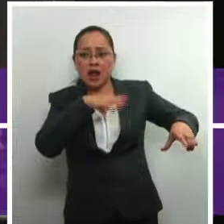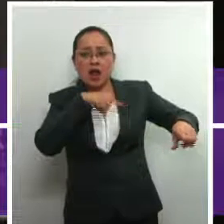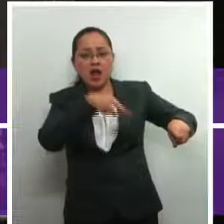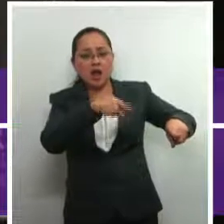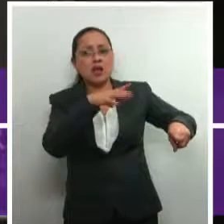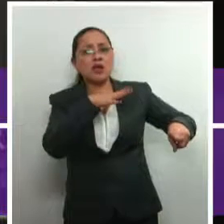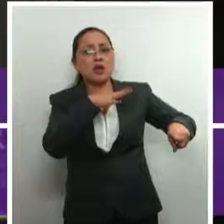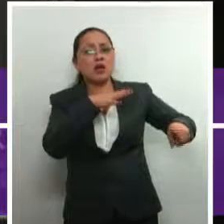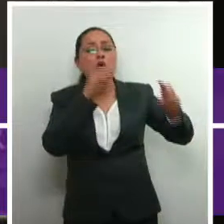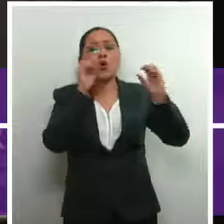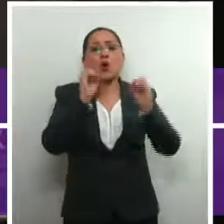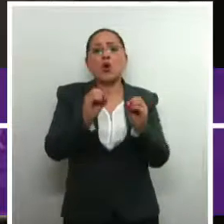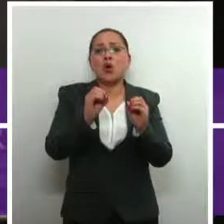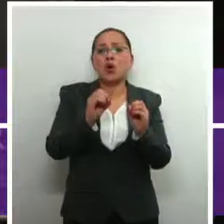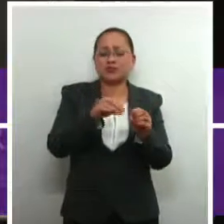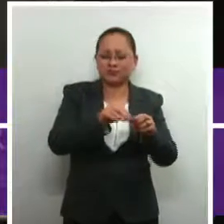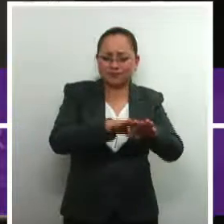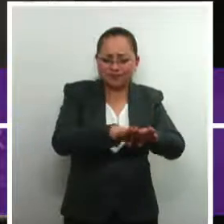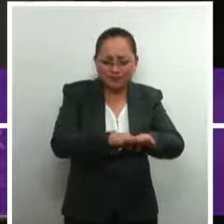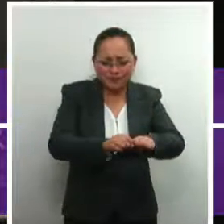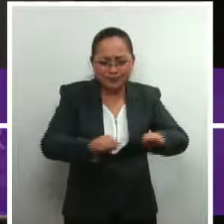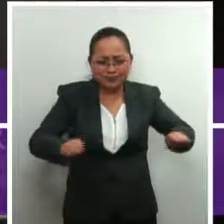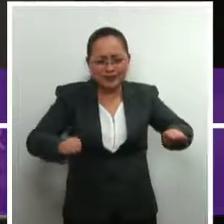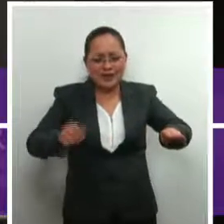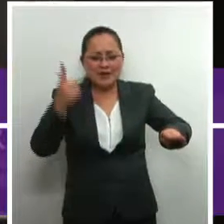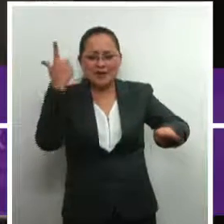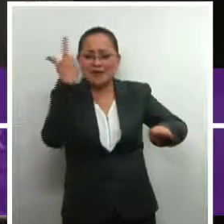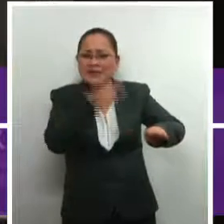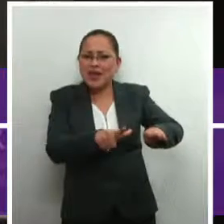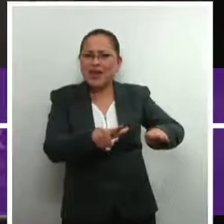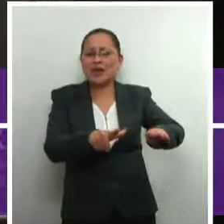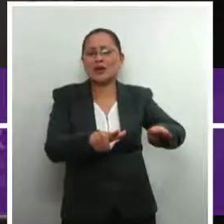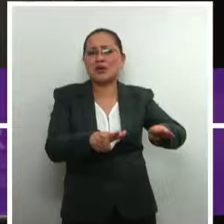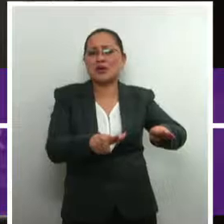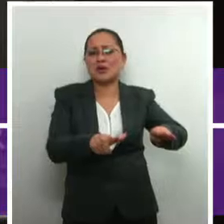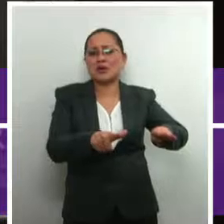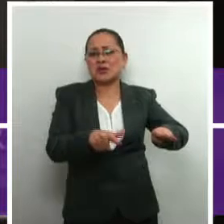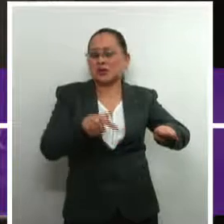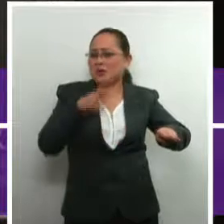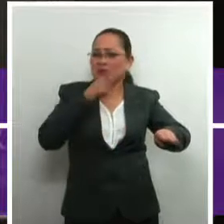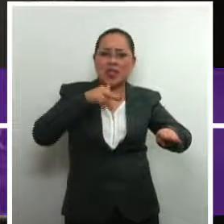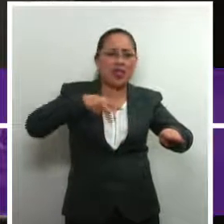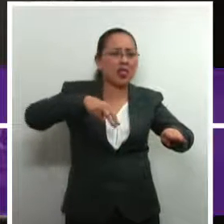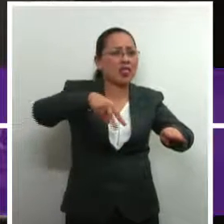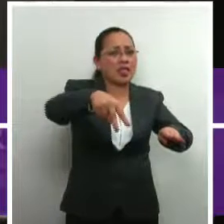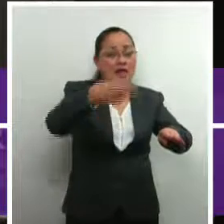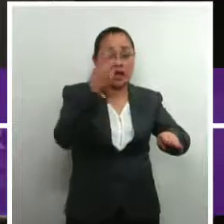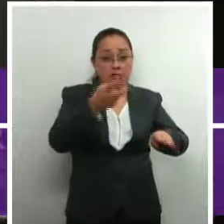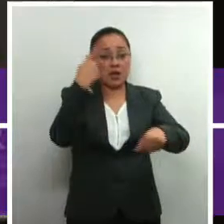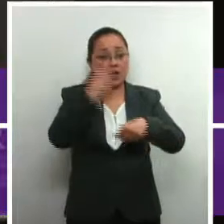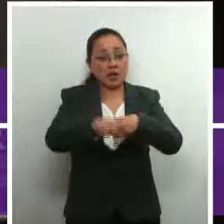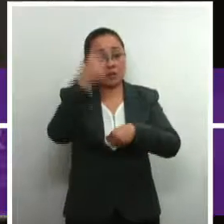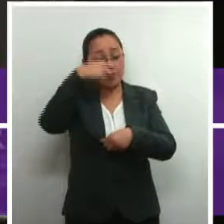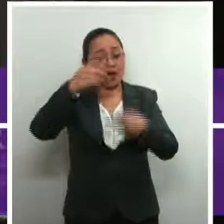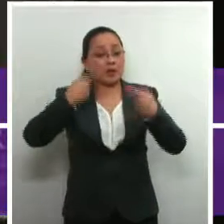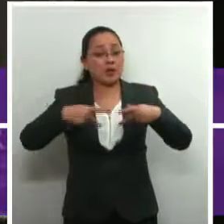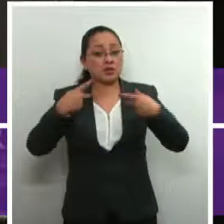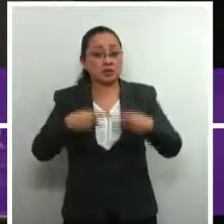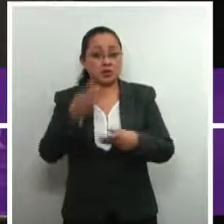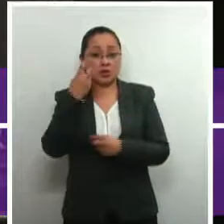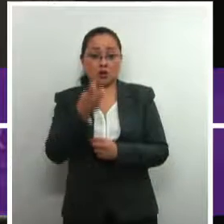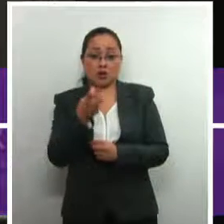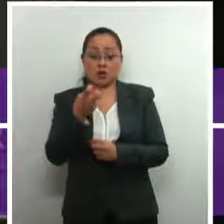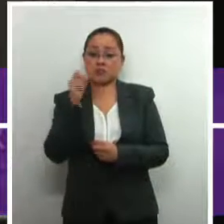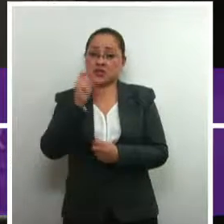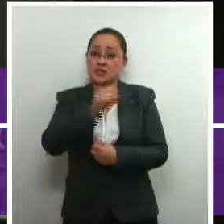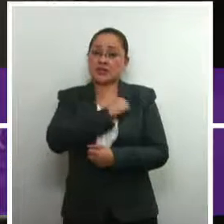hallan en una horrible condición, condiciones realmente que ponen en peligro a veces la salud